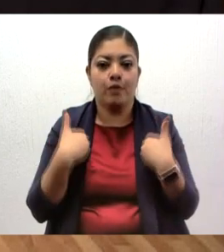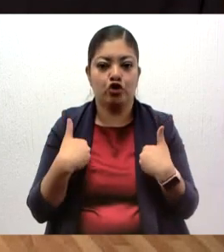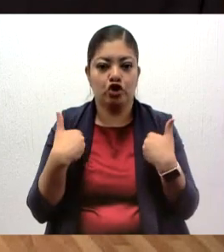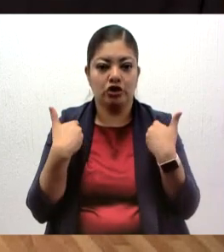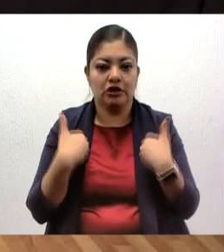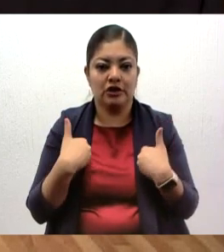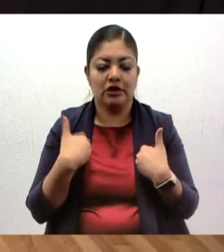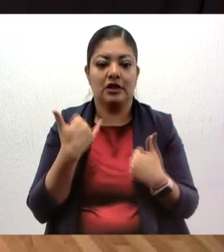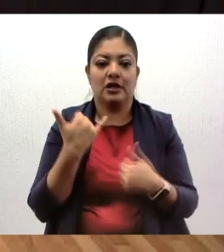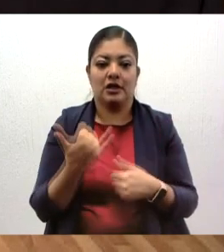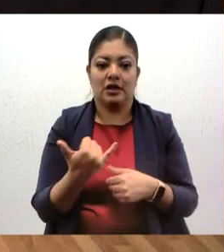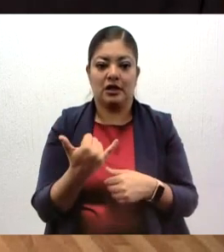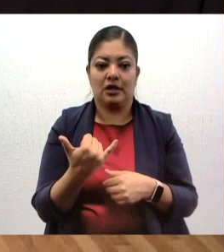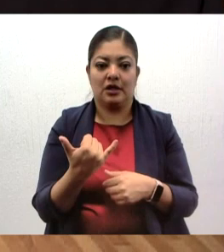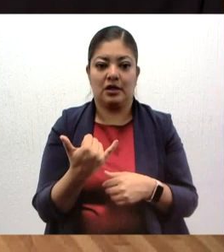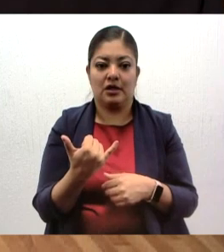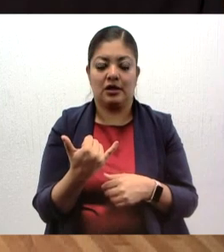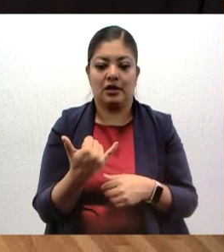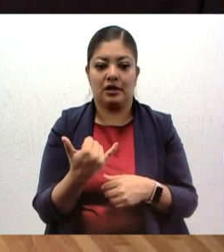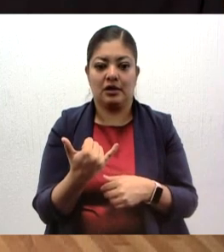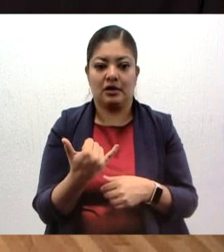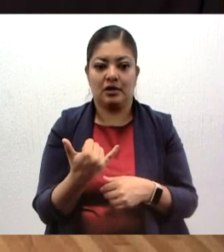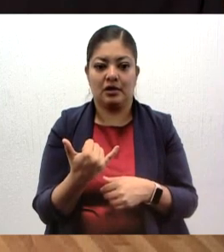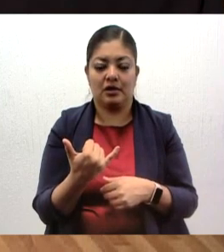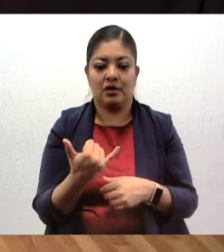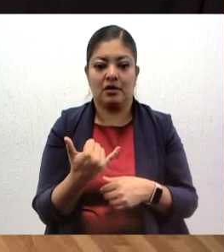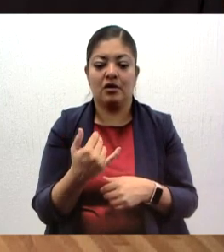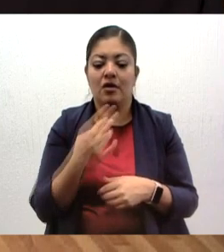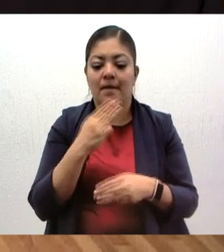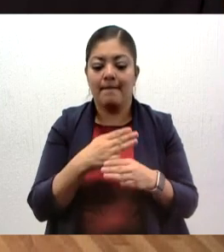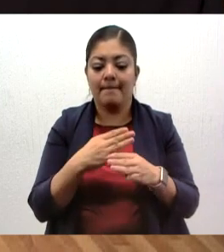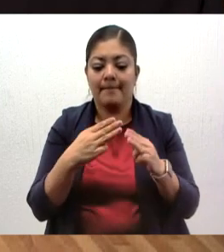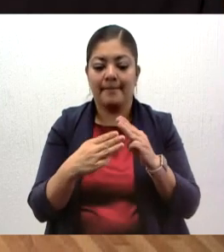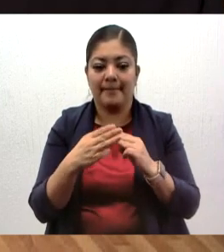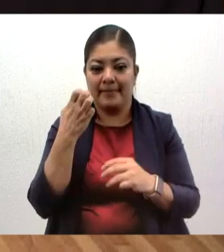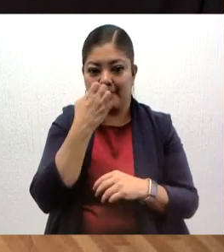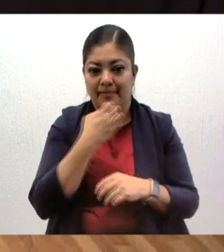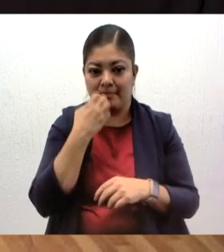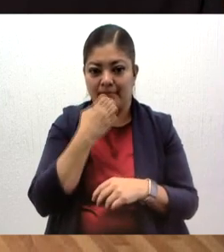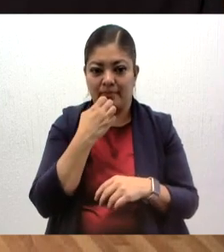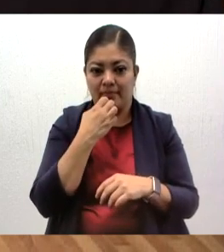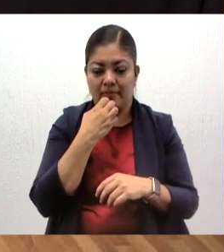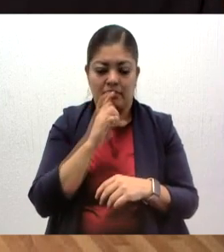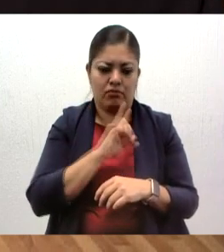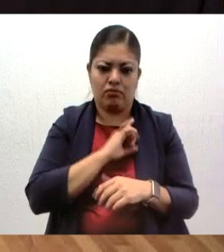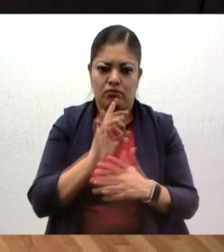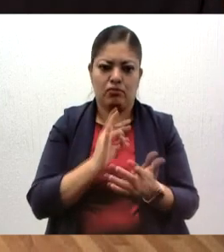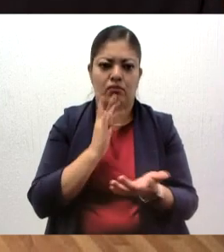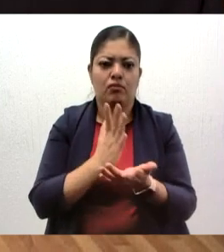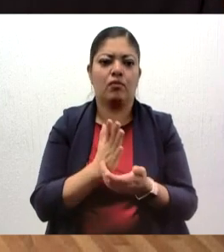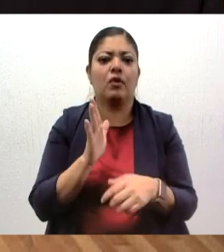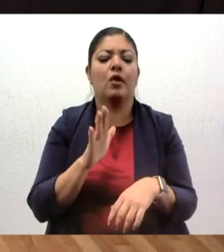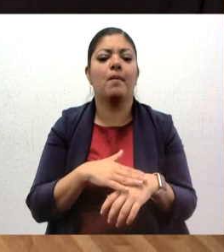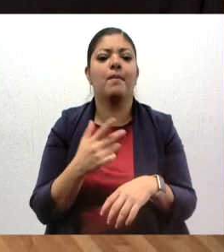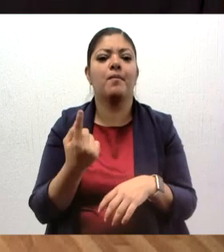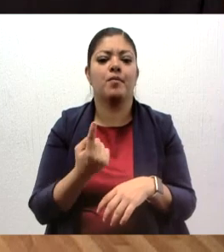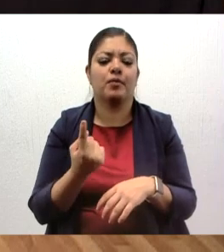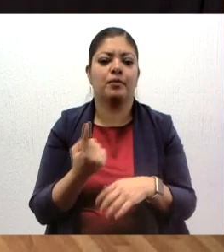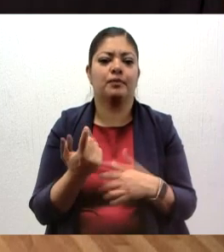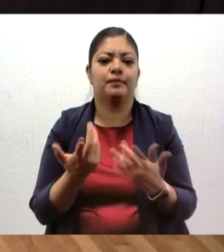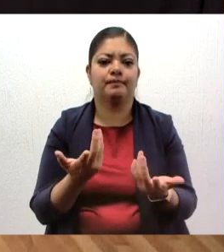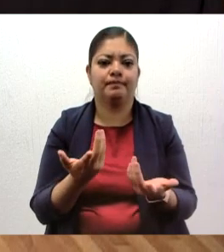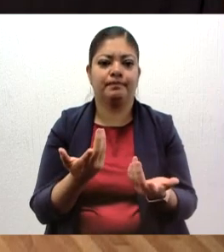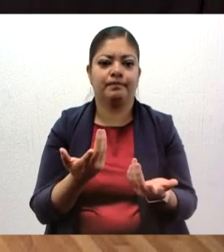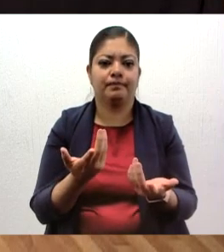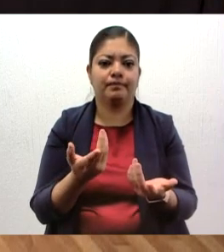y y útiles escolares Solamente porque específicamente eh correctamente perdón como